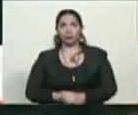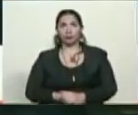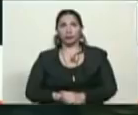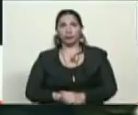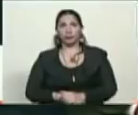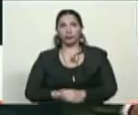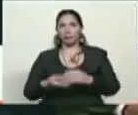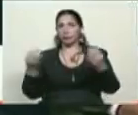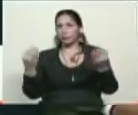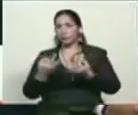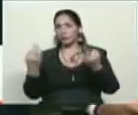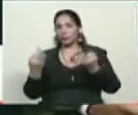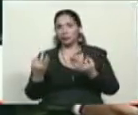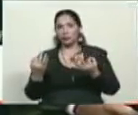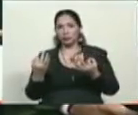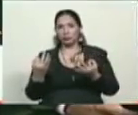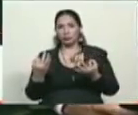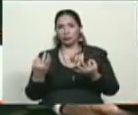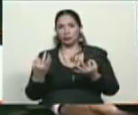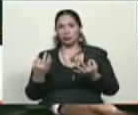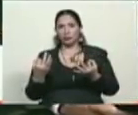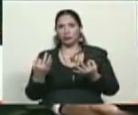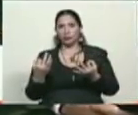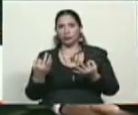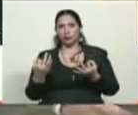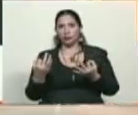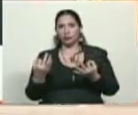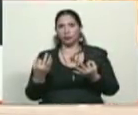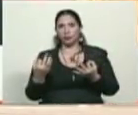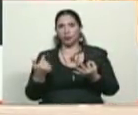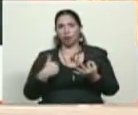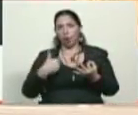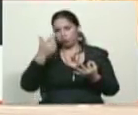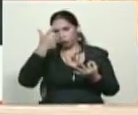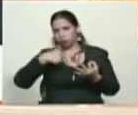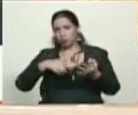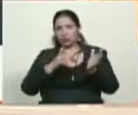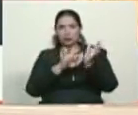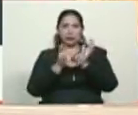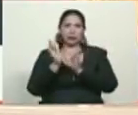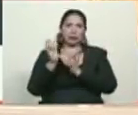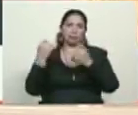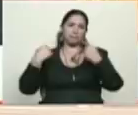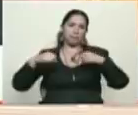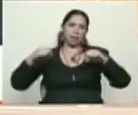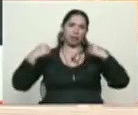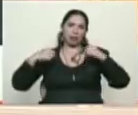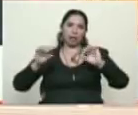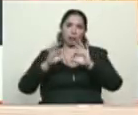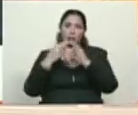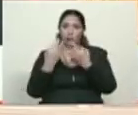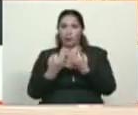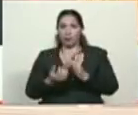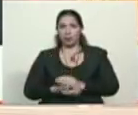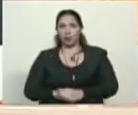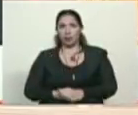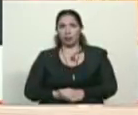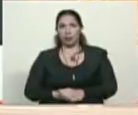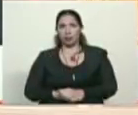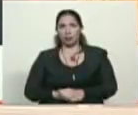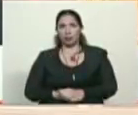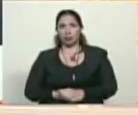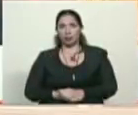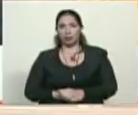Y siempre, como cristiano practicante que soy y mi familia cristiana